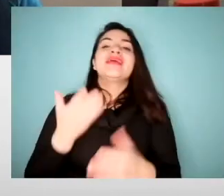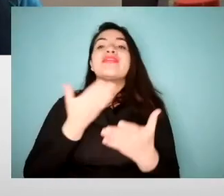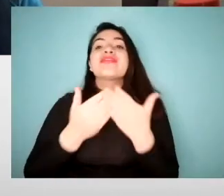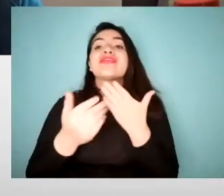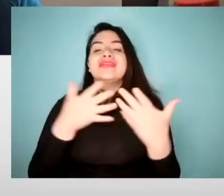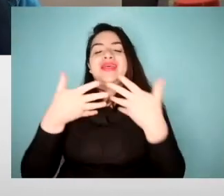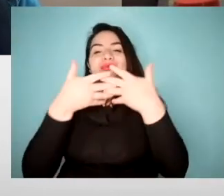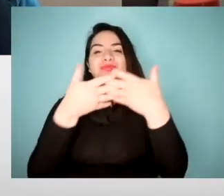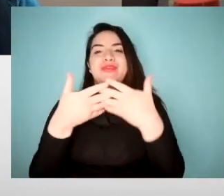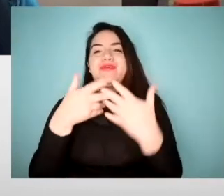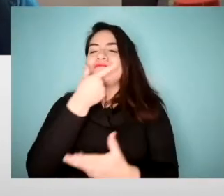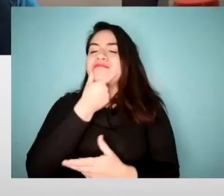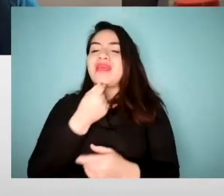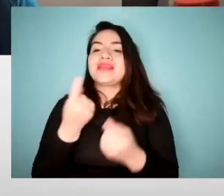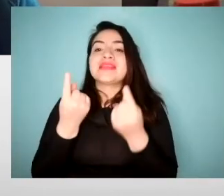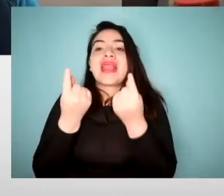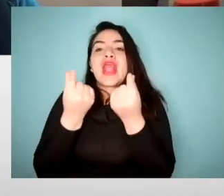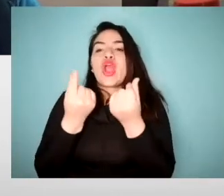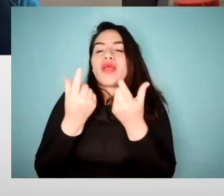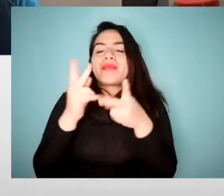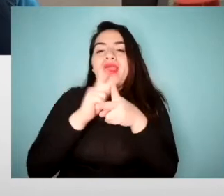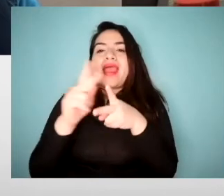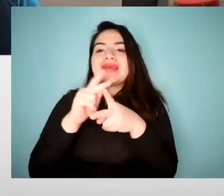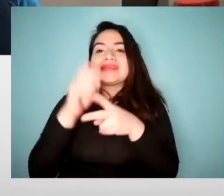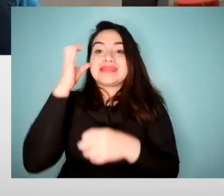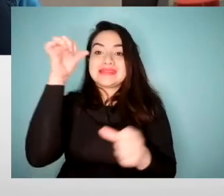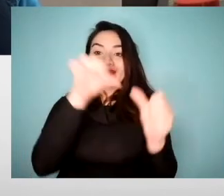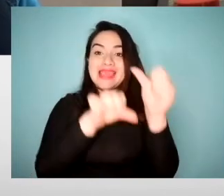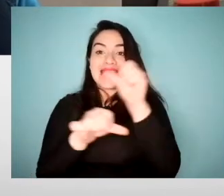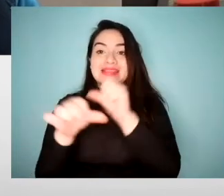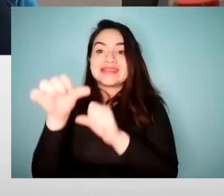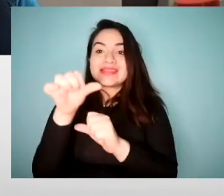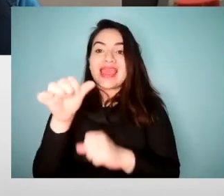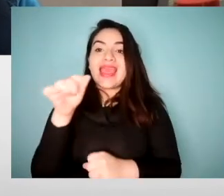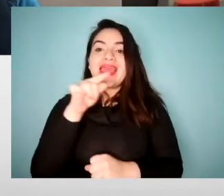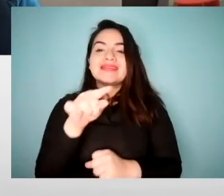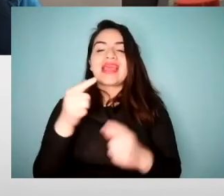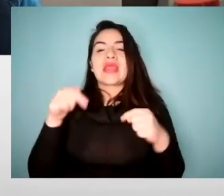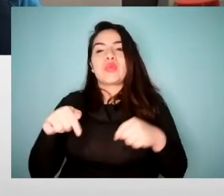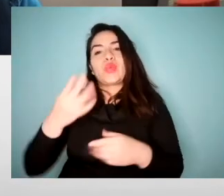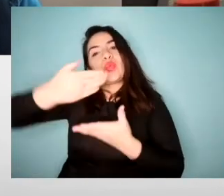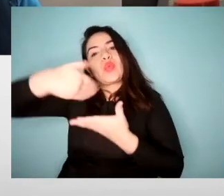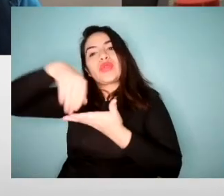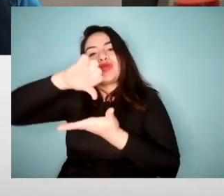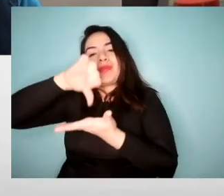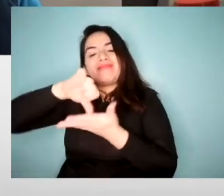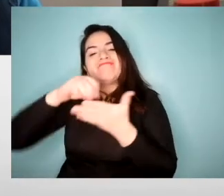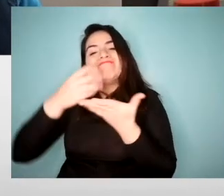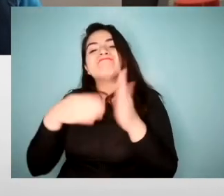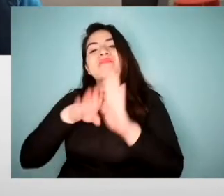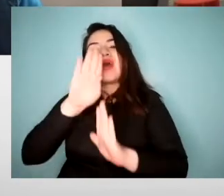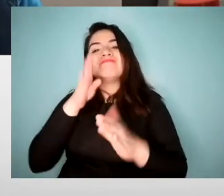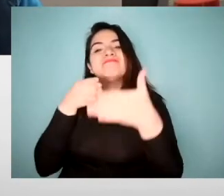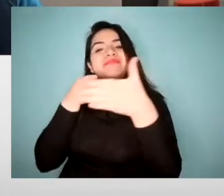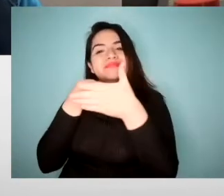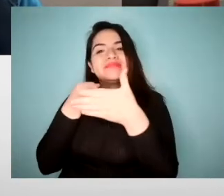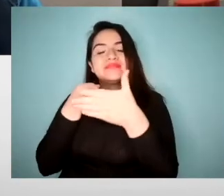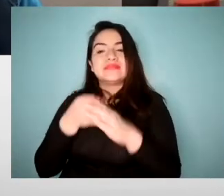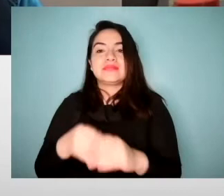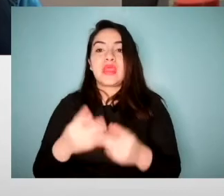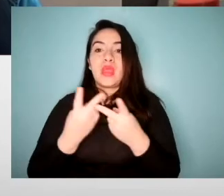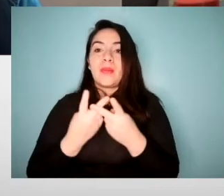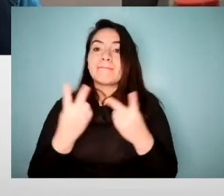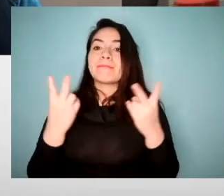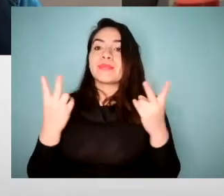nivel económico para hacer ciencia, que quizás eso está un poco más restringido en nuestros países, creo que pude lograr publicar muy